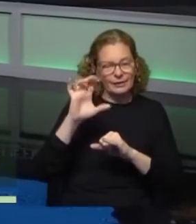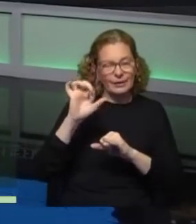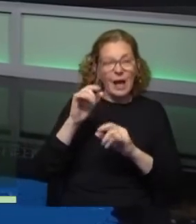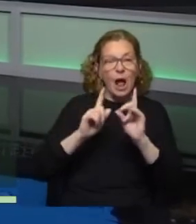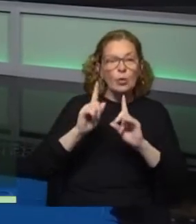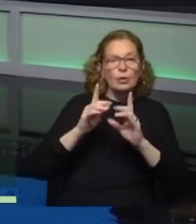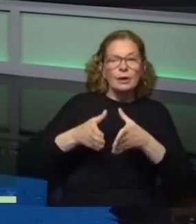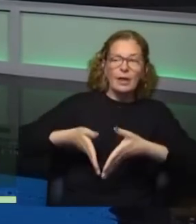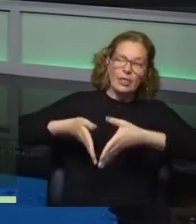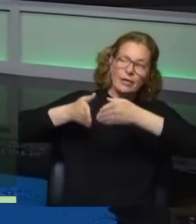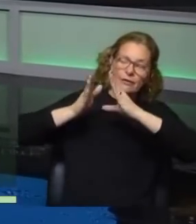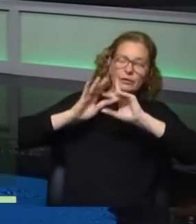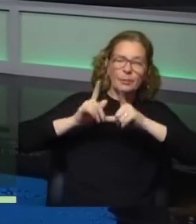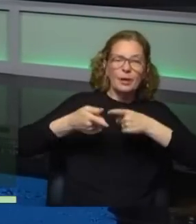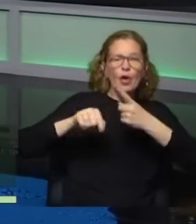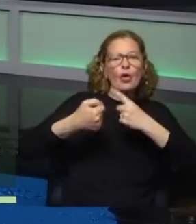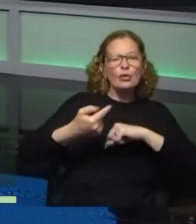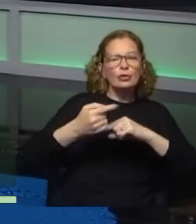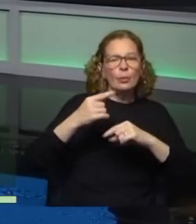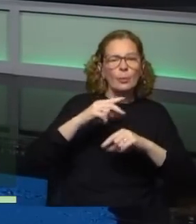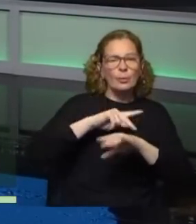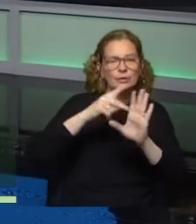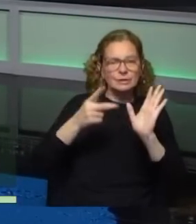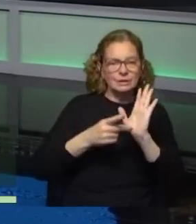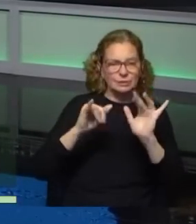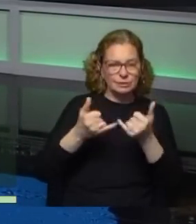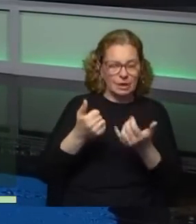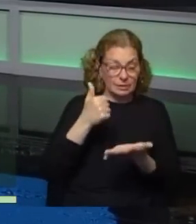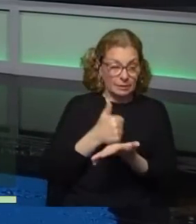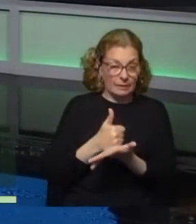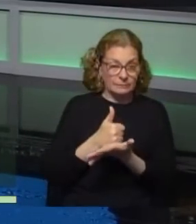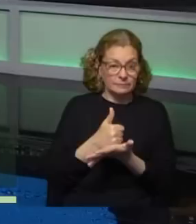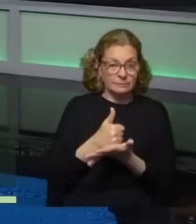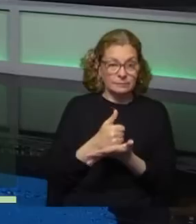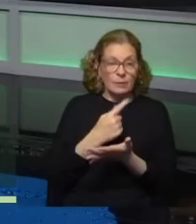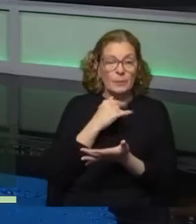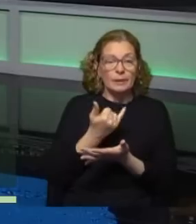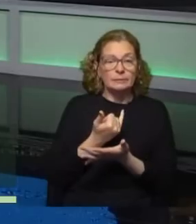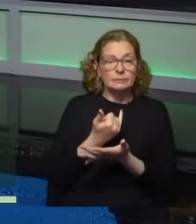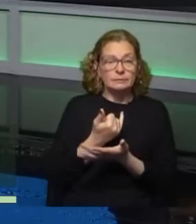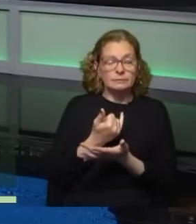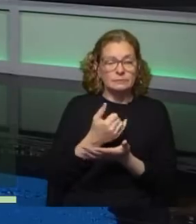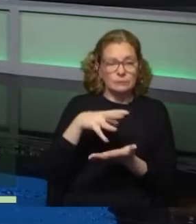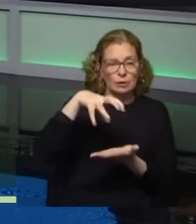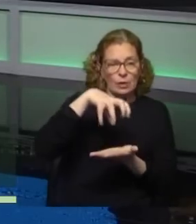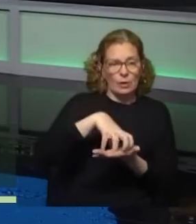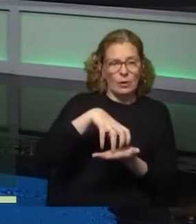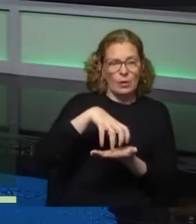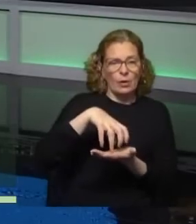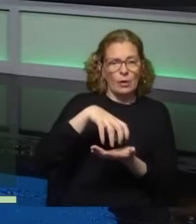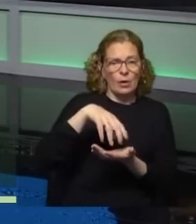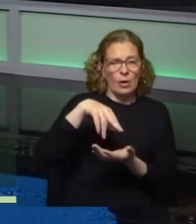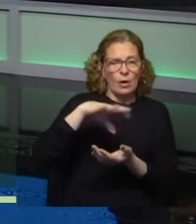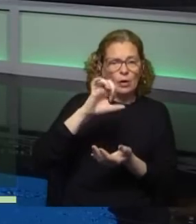edificios pero hay otros proyectos que ya están construidos y en pie como es el complejo nostrum Bay